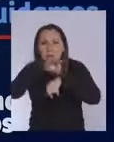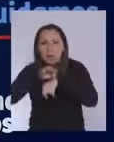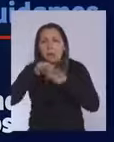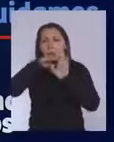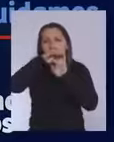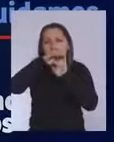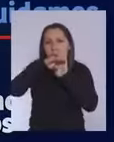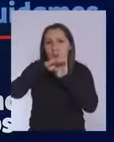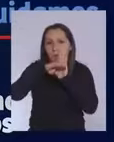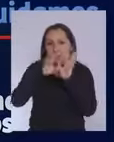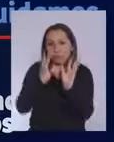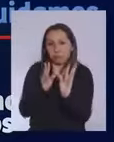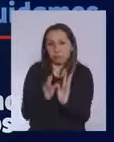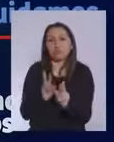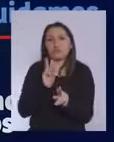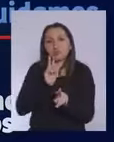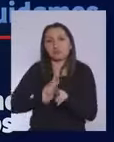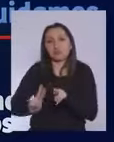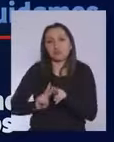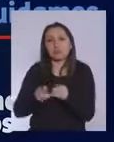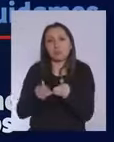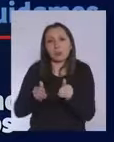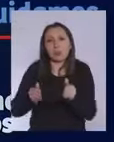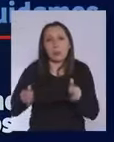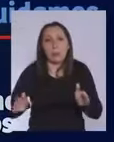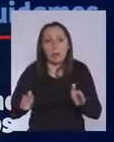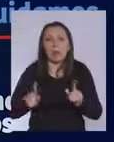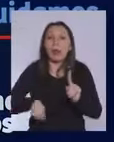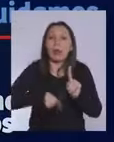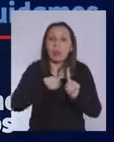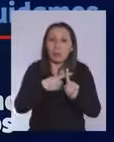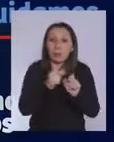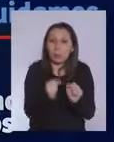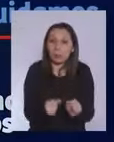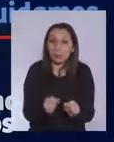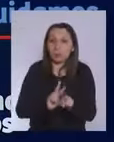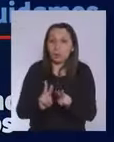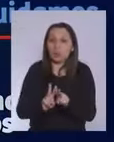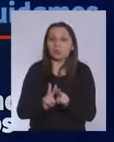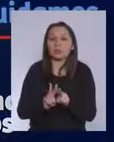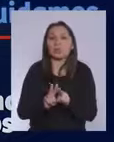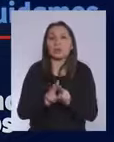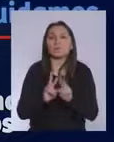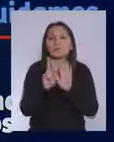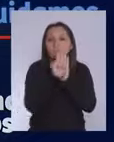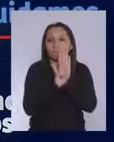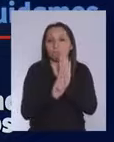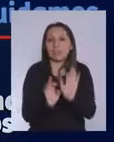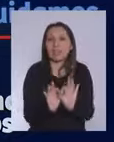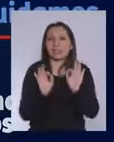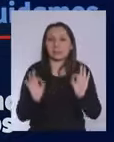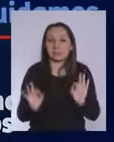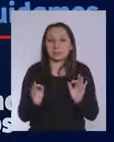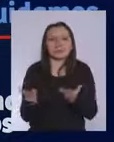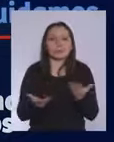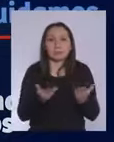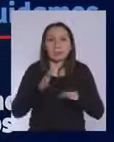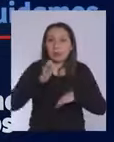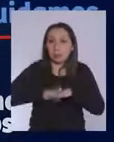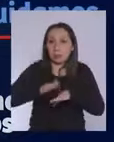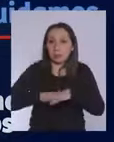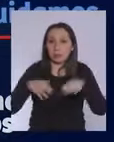la baja que ya se encuentran en preparación y que además para poder hacerlo va a establecer una regulación especial que es un